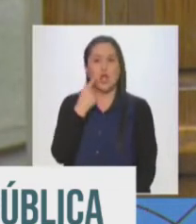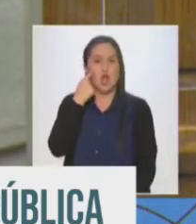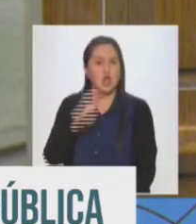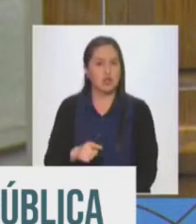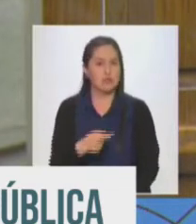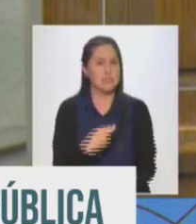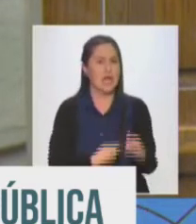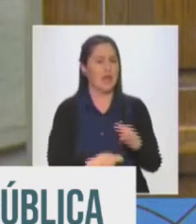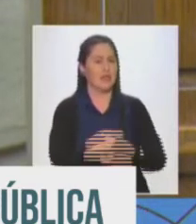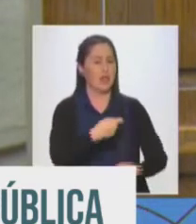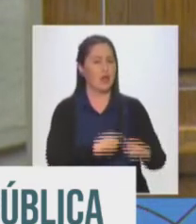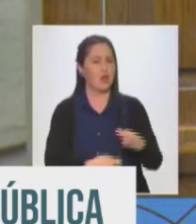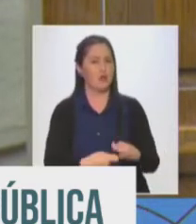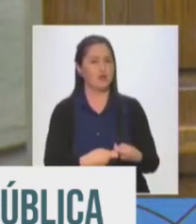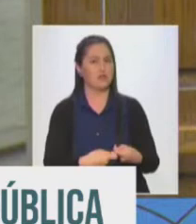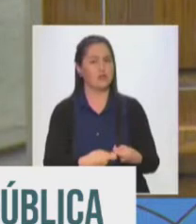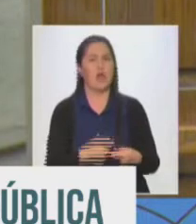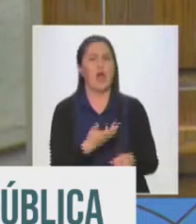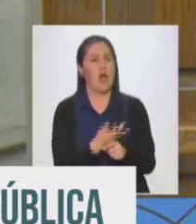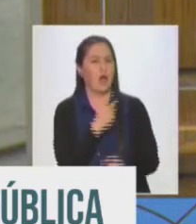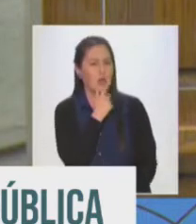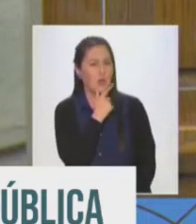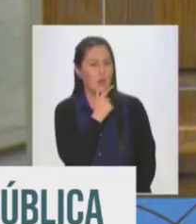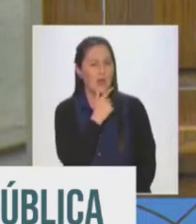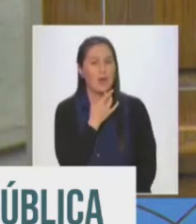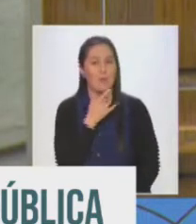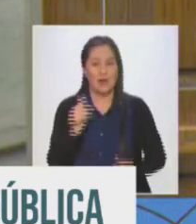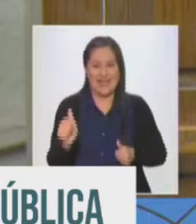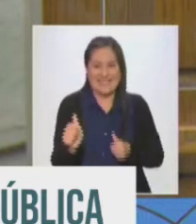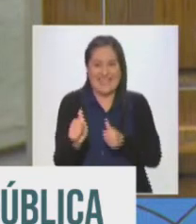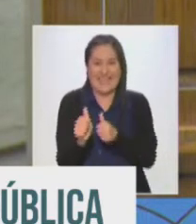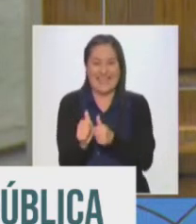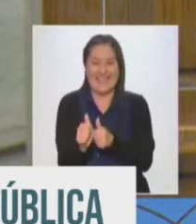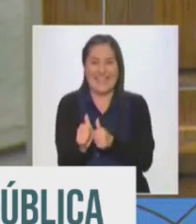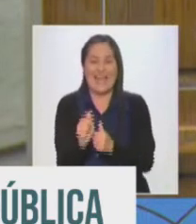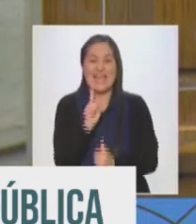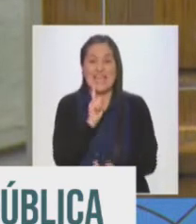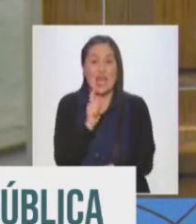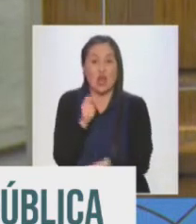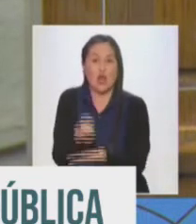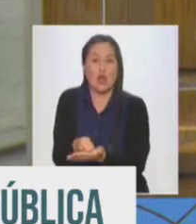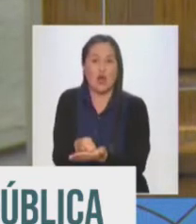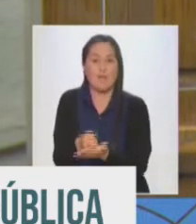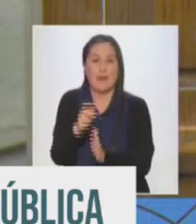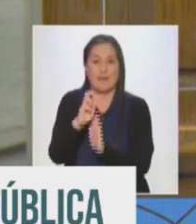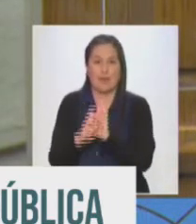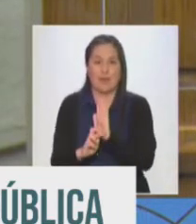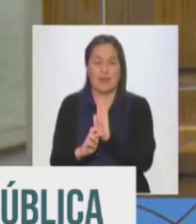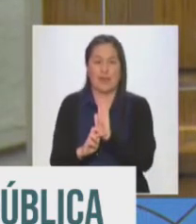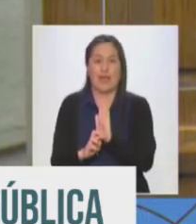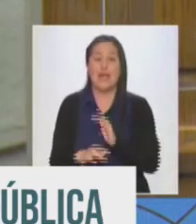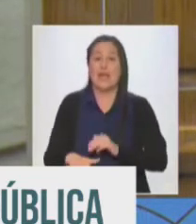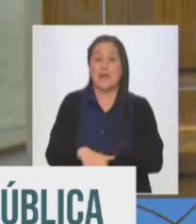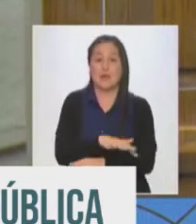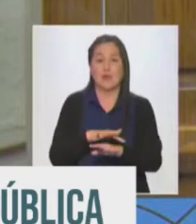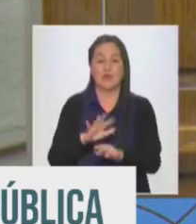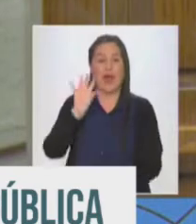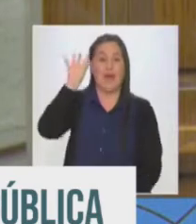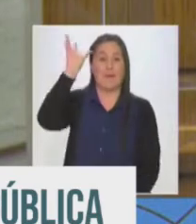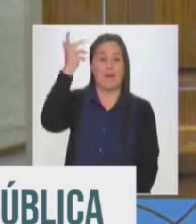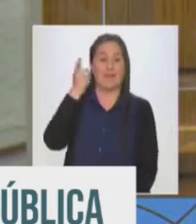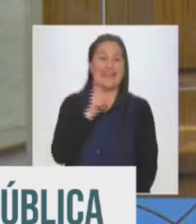dijimos anteriormente, nos genera duda por la cercanía del comprador del proyecto y por las actuaciones ambientales que ha tenido el